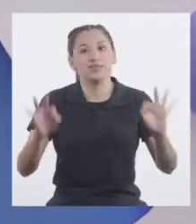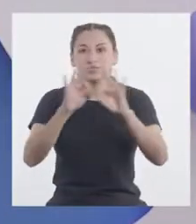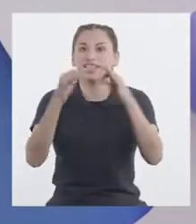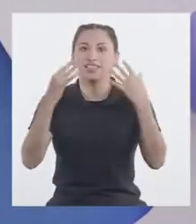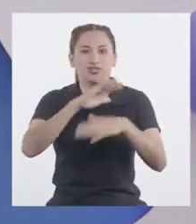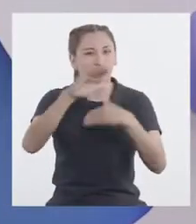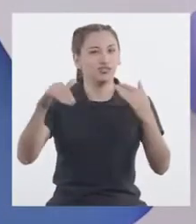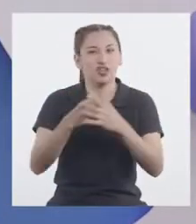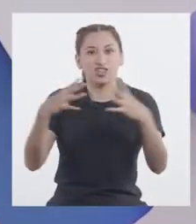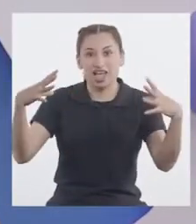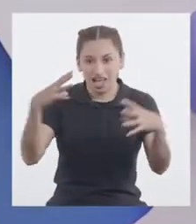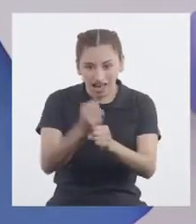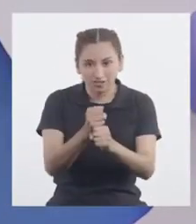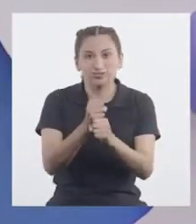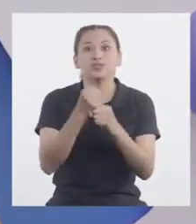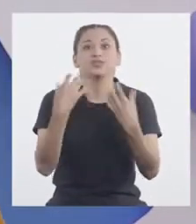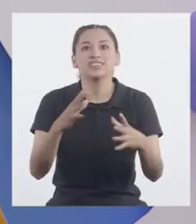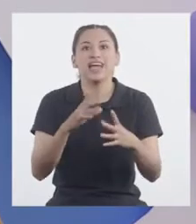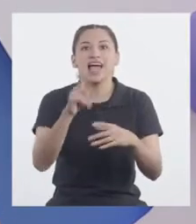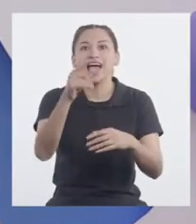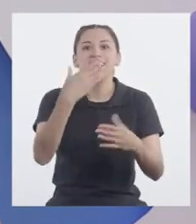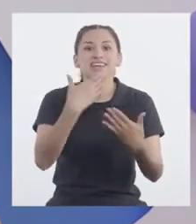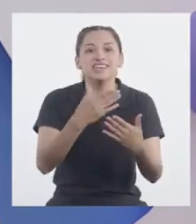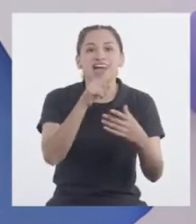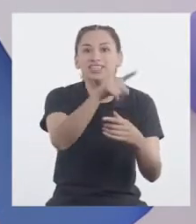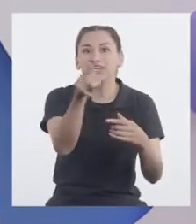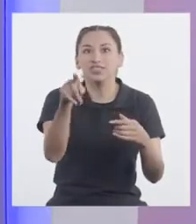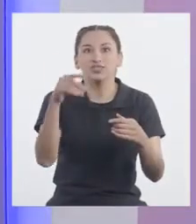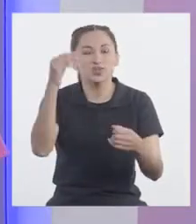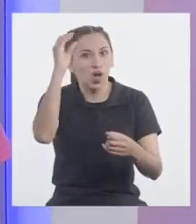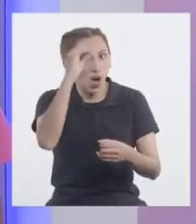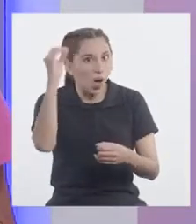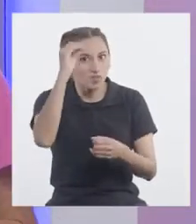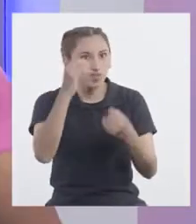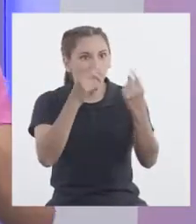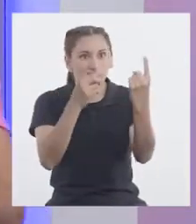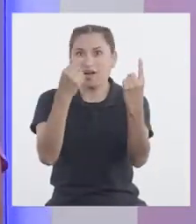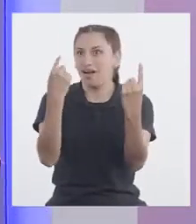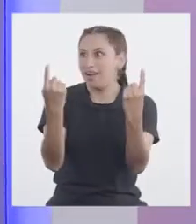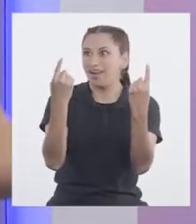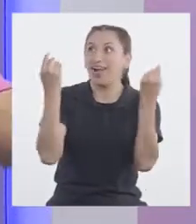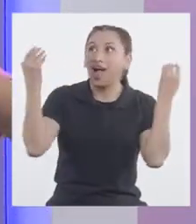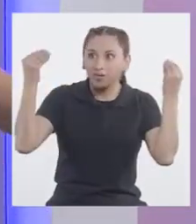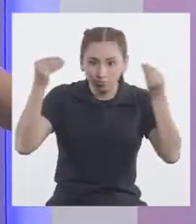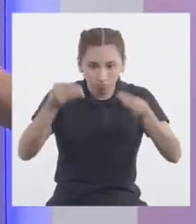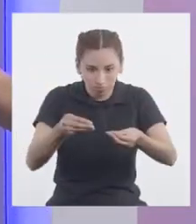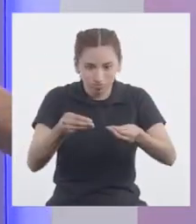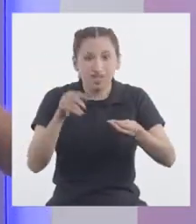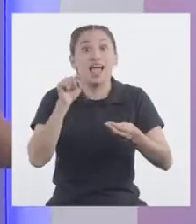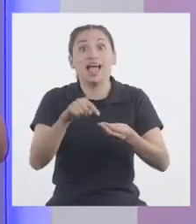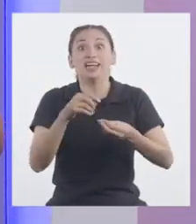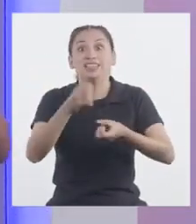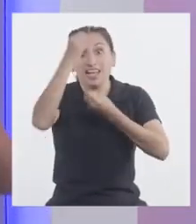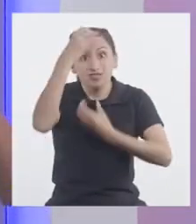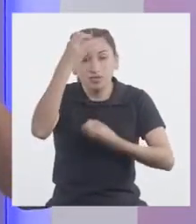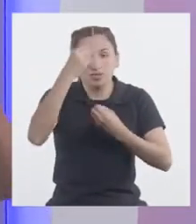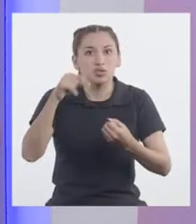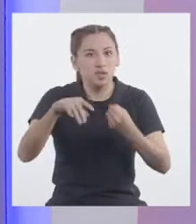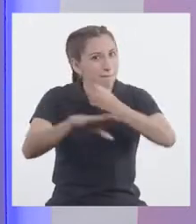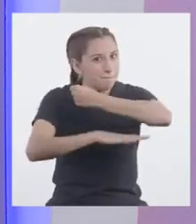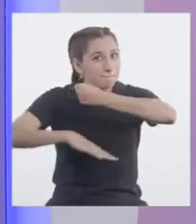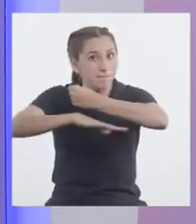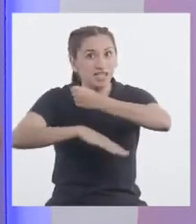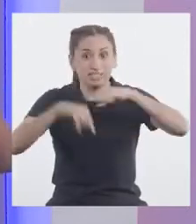un resumen gracias a las anotaciones de Mario y Yang sobre el tema. Sí, esos datos y esa información pueden ser la